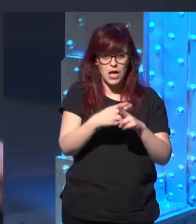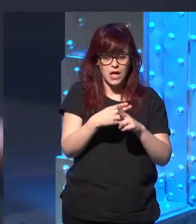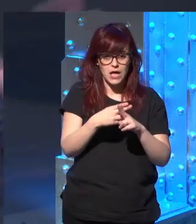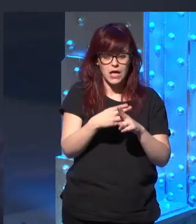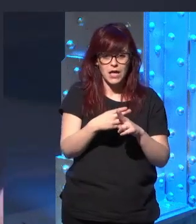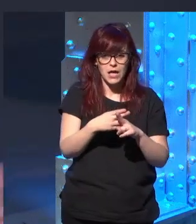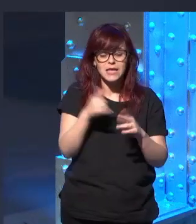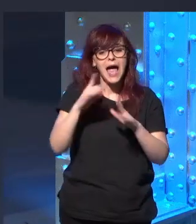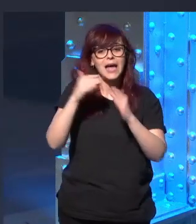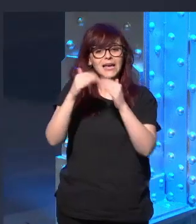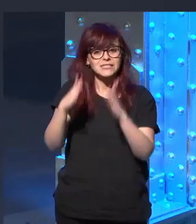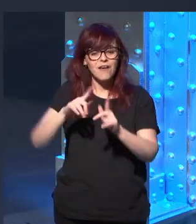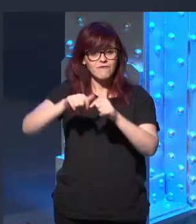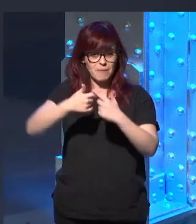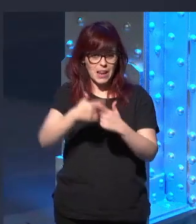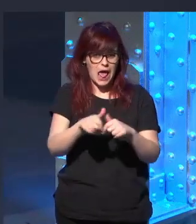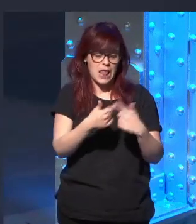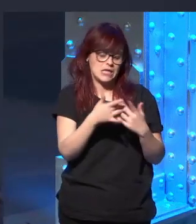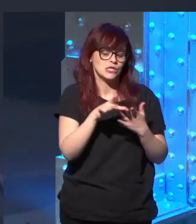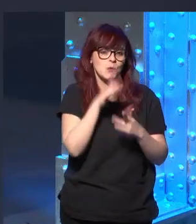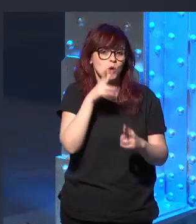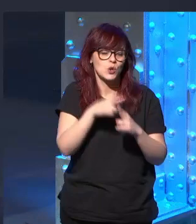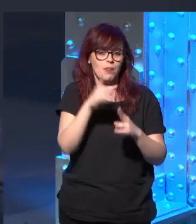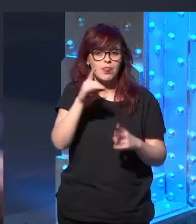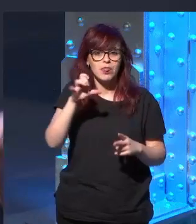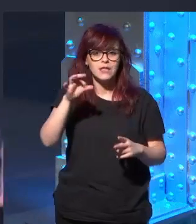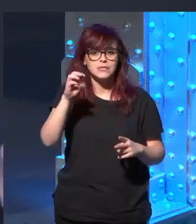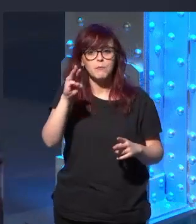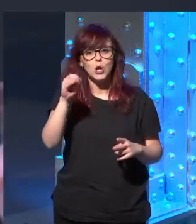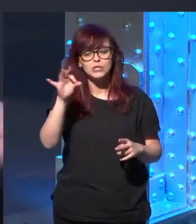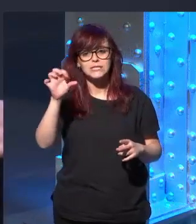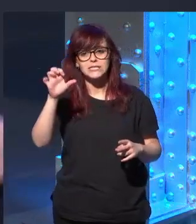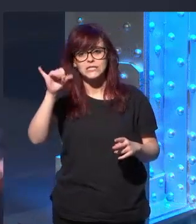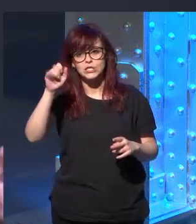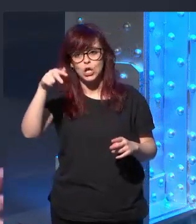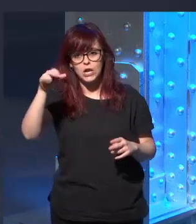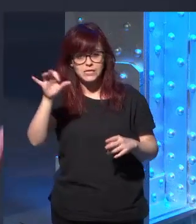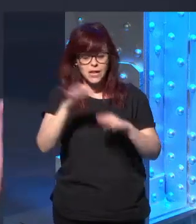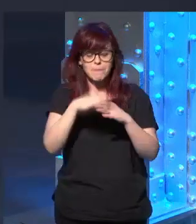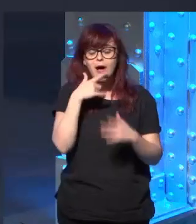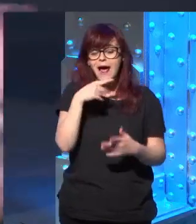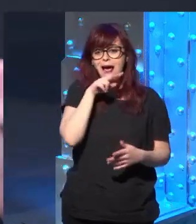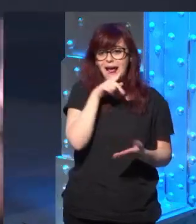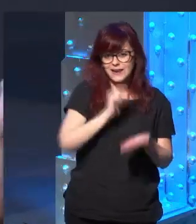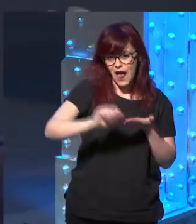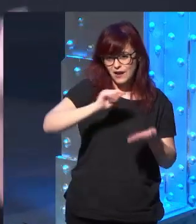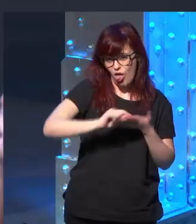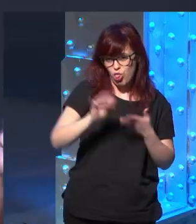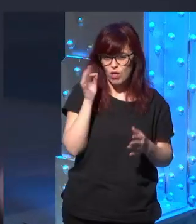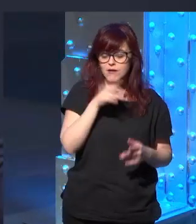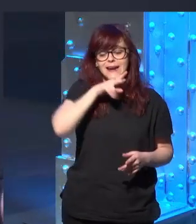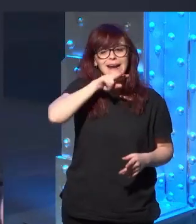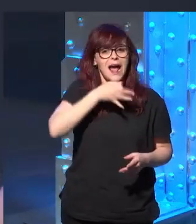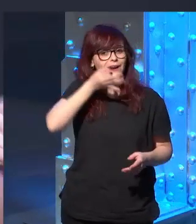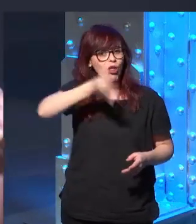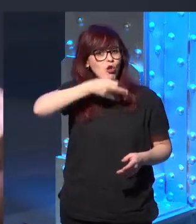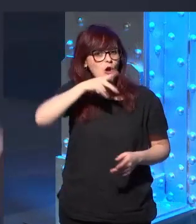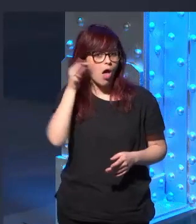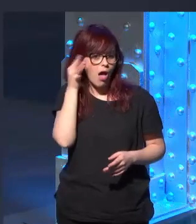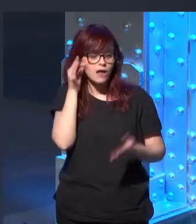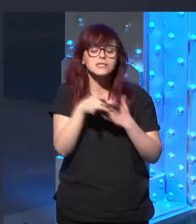Son las casas familiares en el campo, ¿no? Y entonces el personaje, la narradora, está muy vinculada al